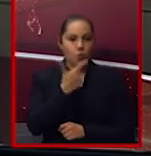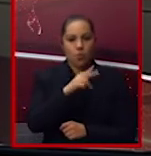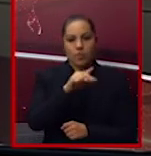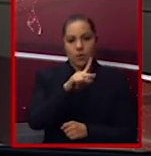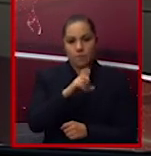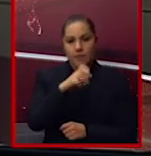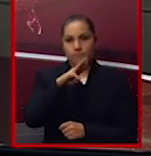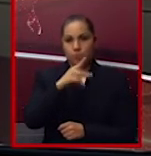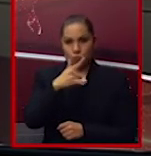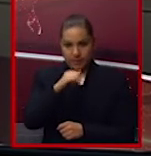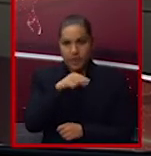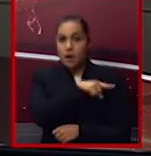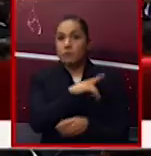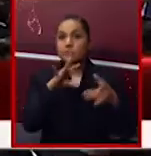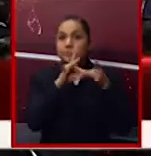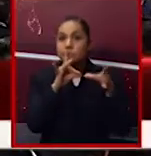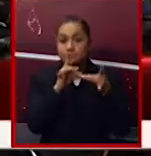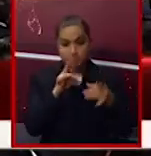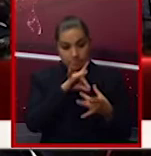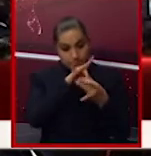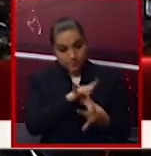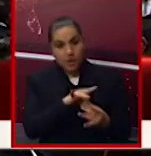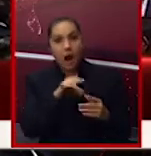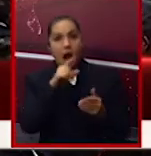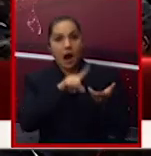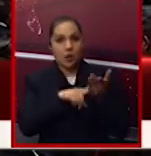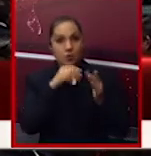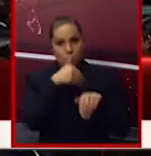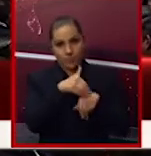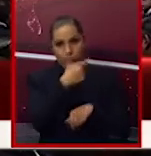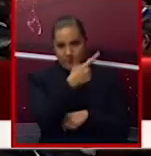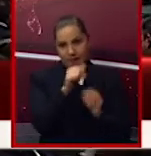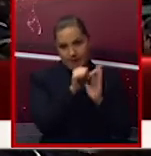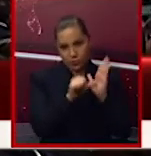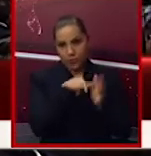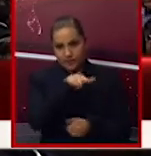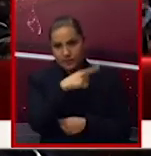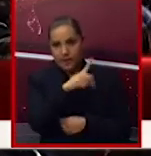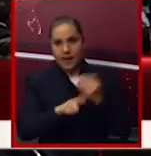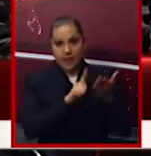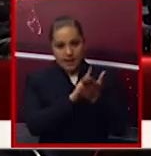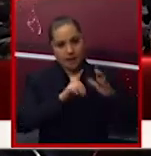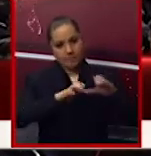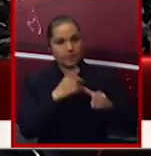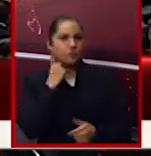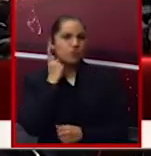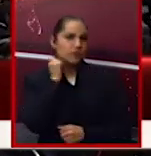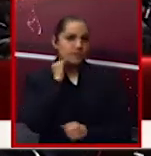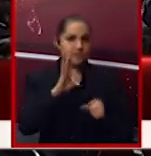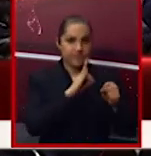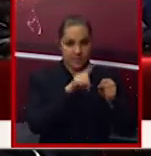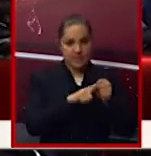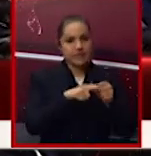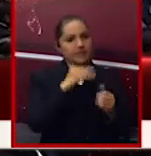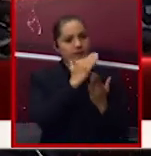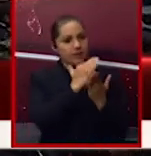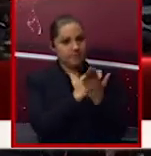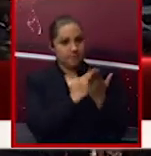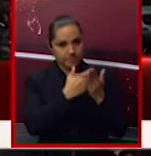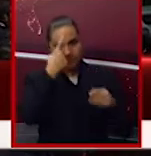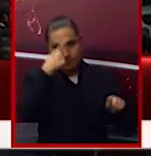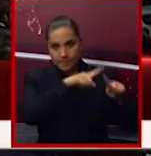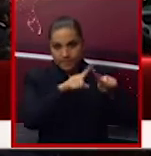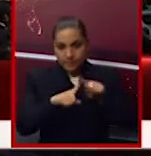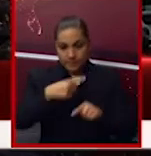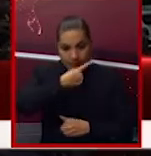Gutiérrez, informó que conforme al numeral 7 del artículo 17 de la Ley Orgánica del Congreso General de los Estados Unidos Mexicanos, quienes integran